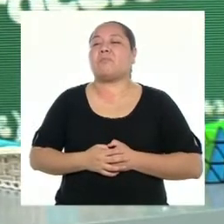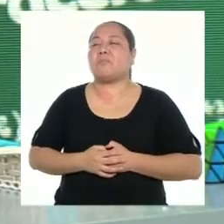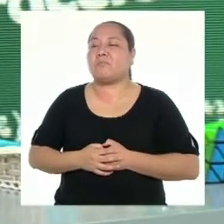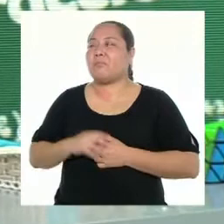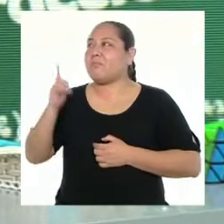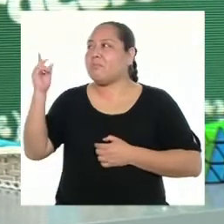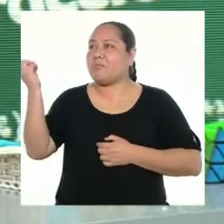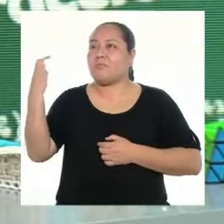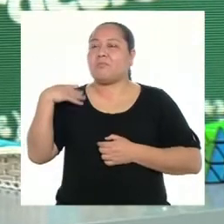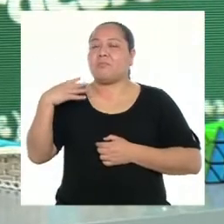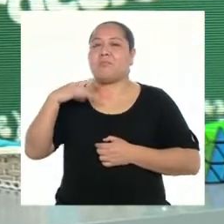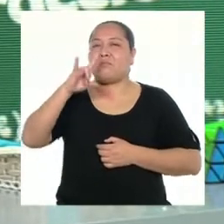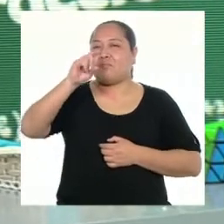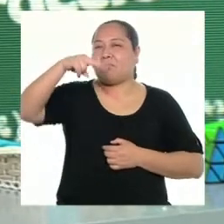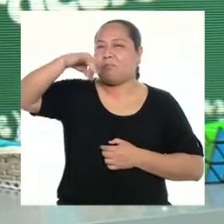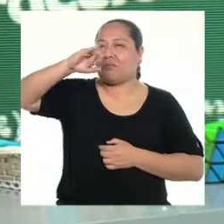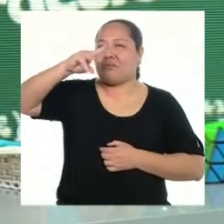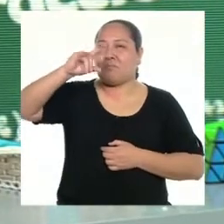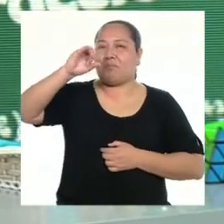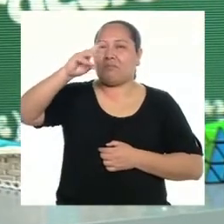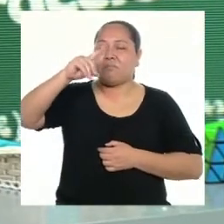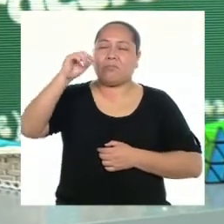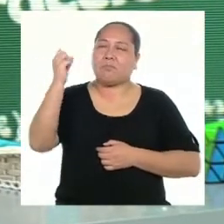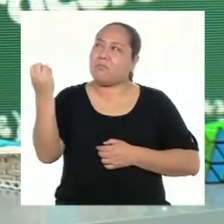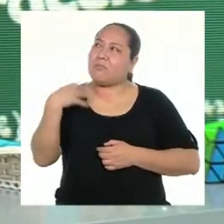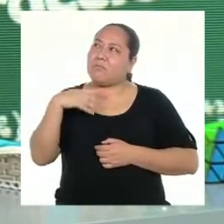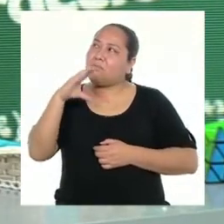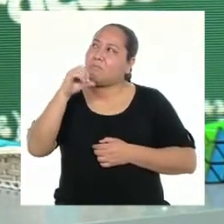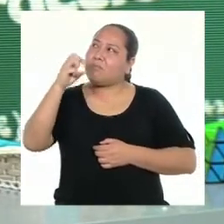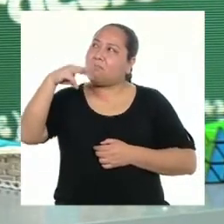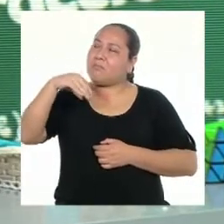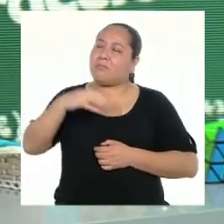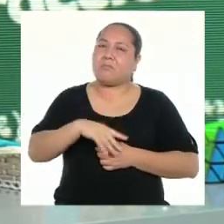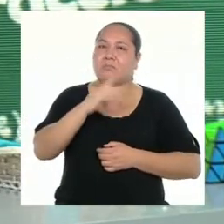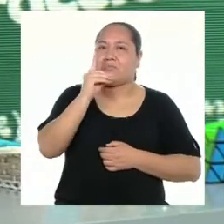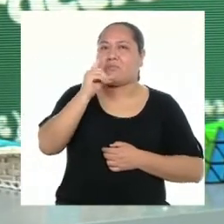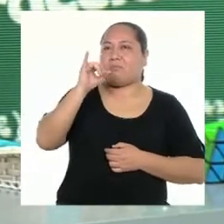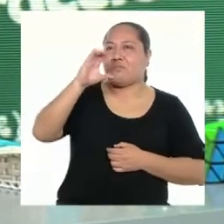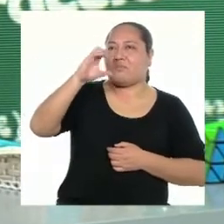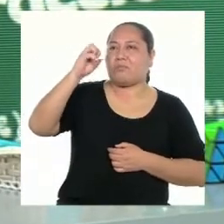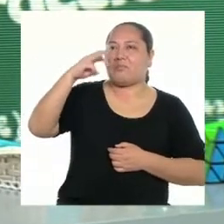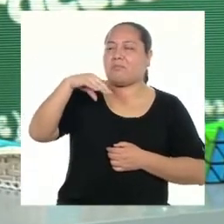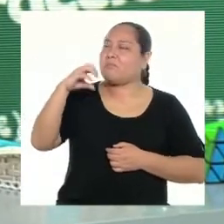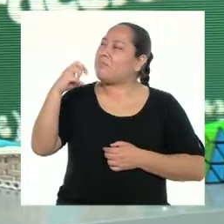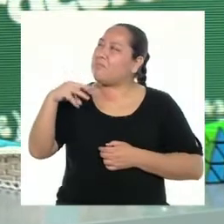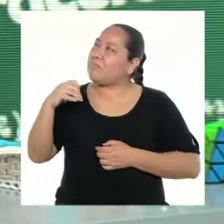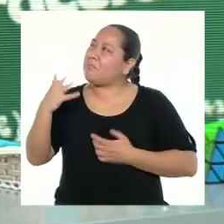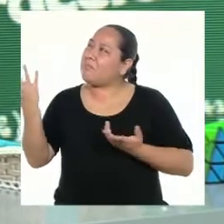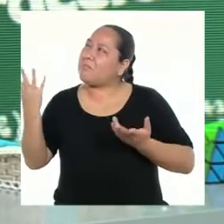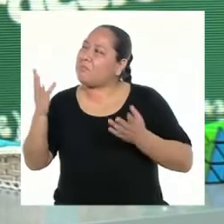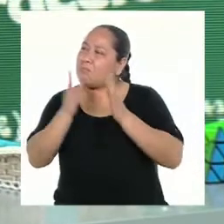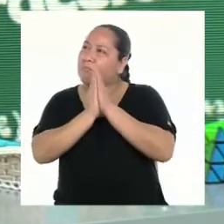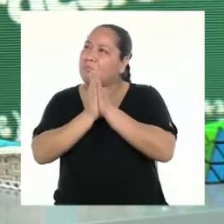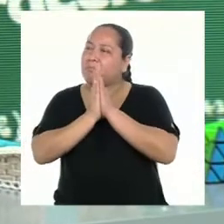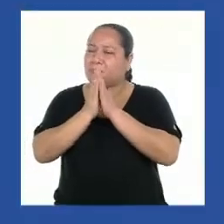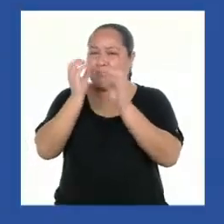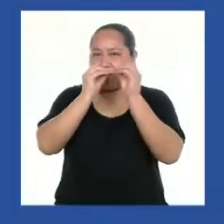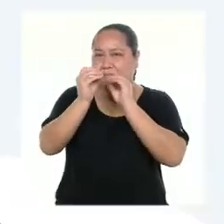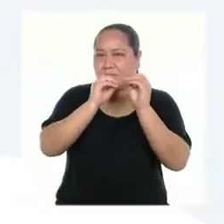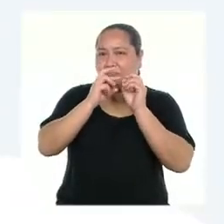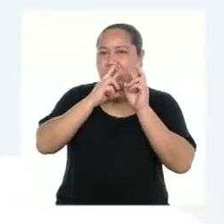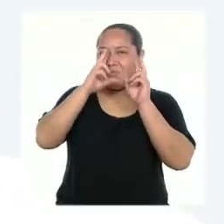Nos ha hablado de unidades, pero no ha mencionado si son centímetros, decímetros o metros. Por favor, resolvamos la duda luego de la